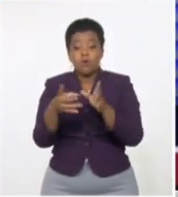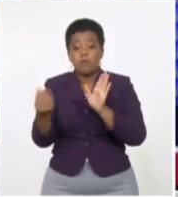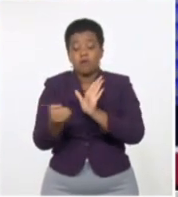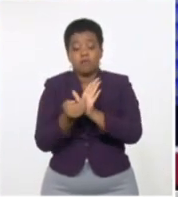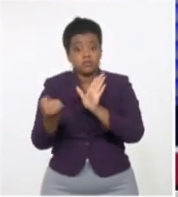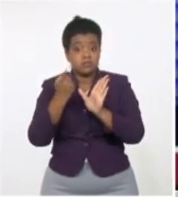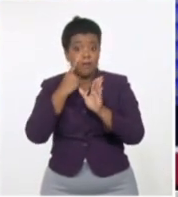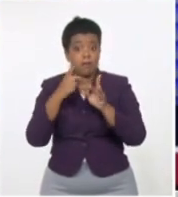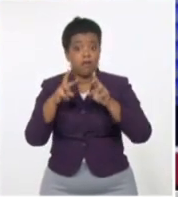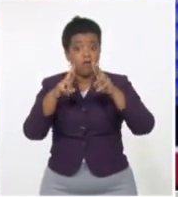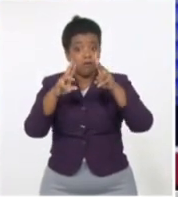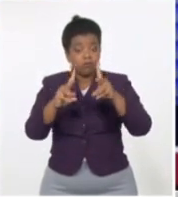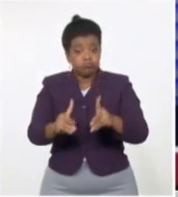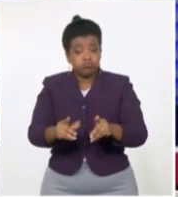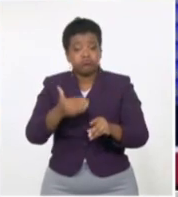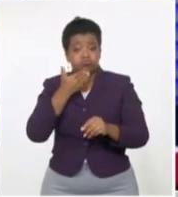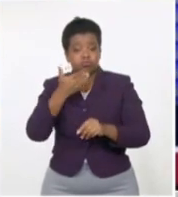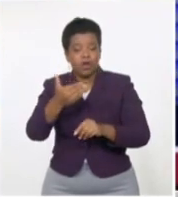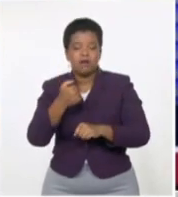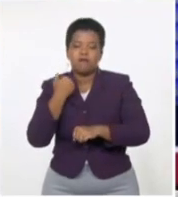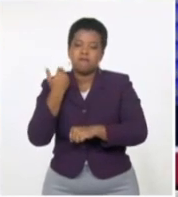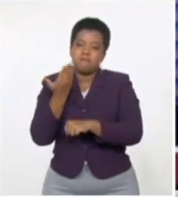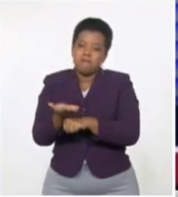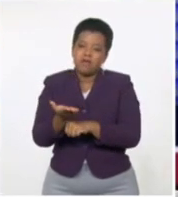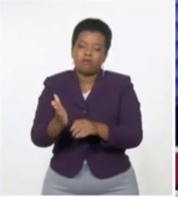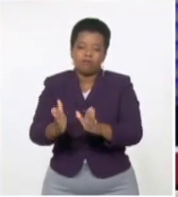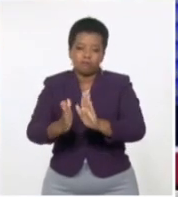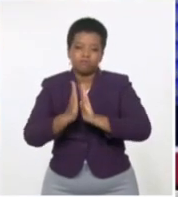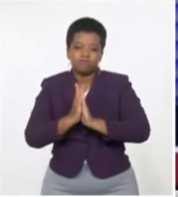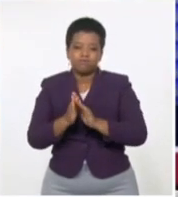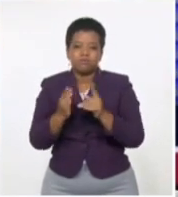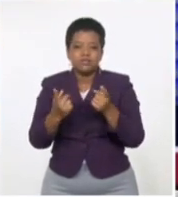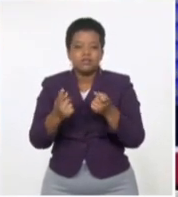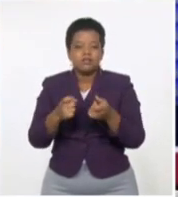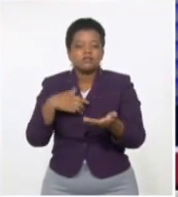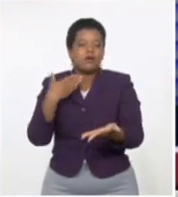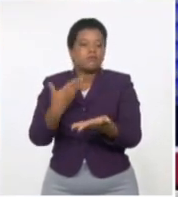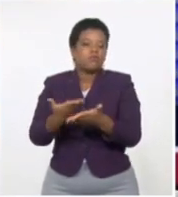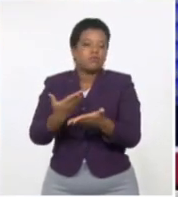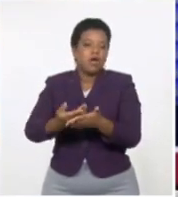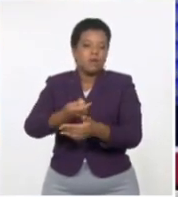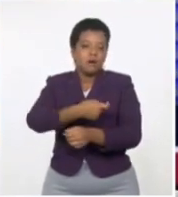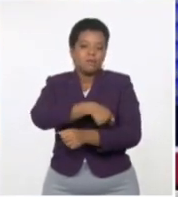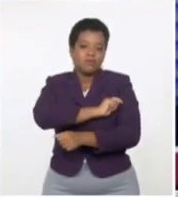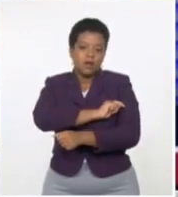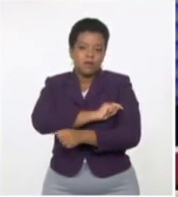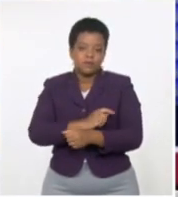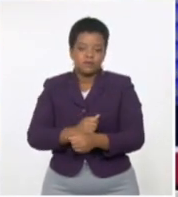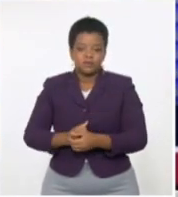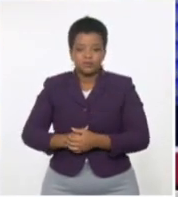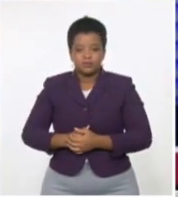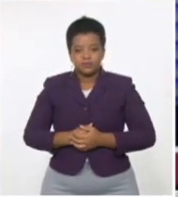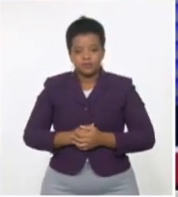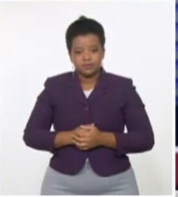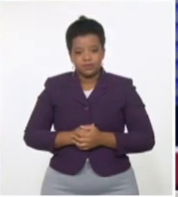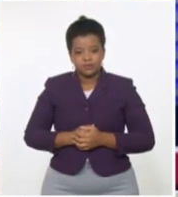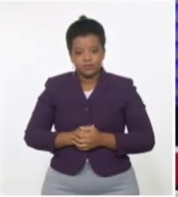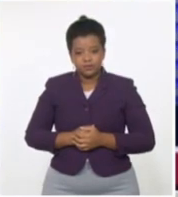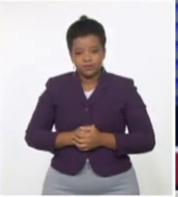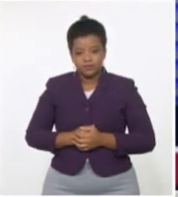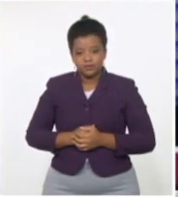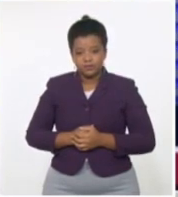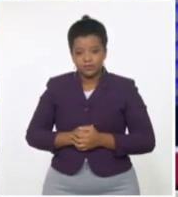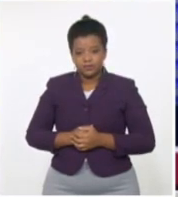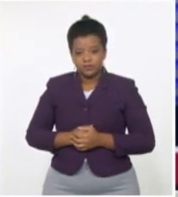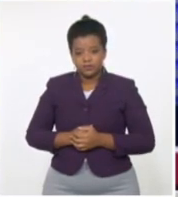que ya tenemos un estudio fase 3, además concluido, donde la seguridad se vuelve a imponer en el candidato vacunal, ya tenemos